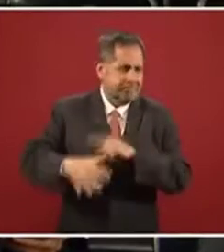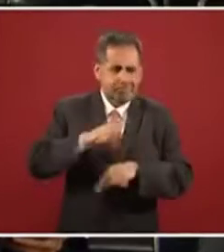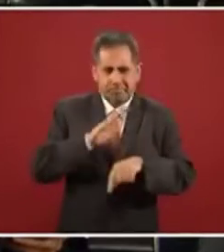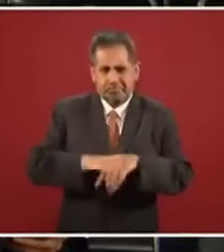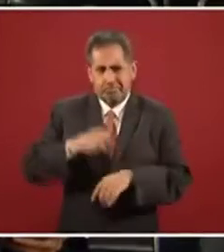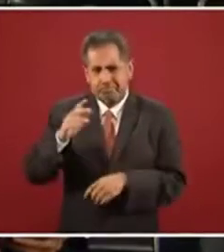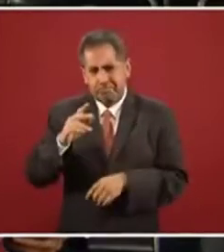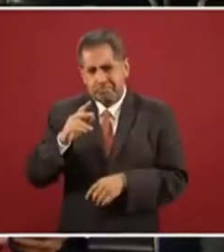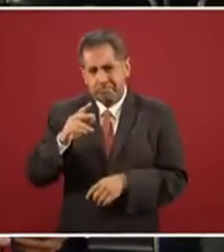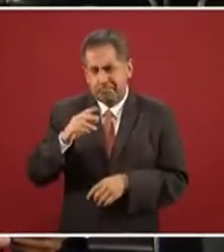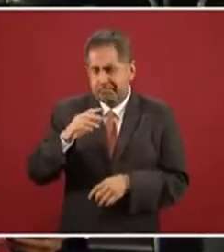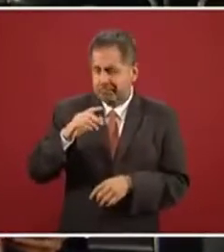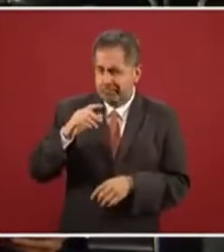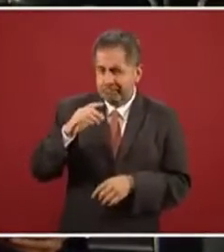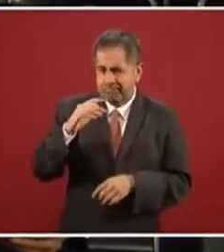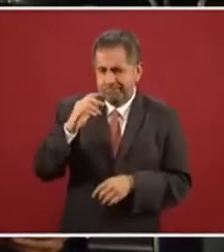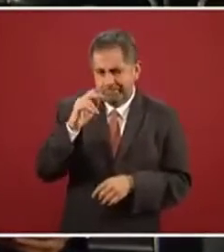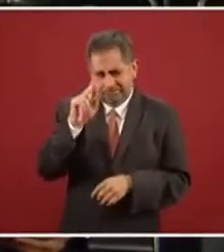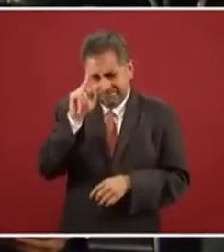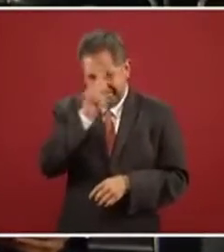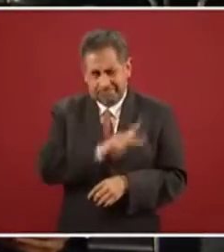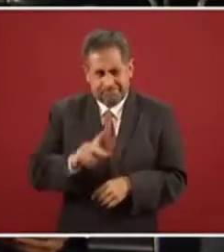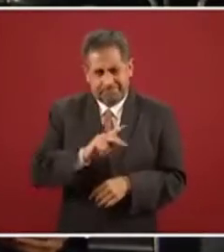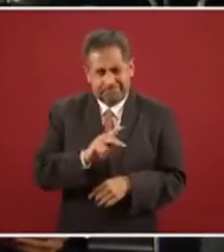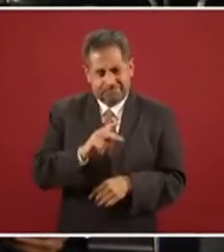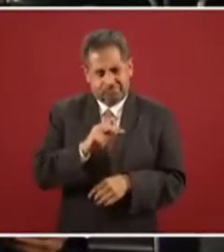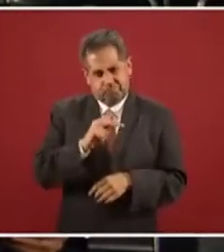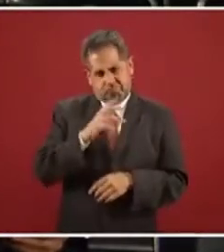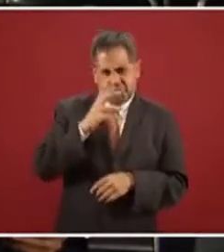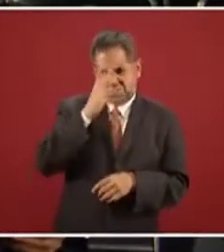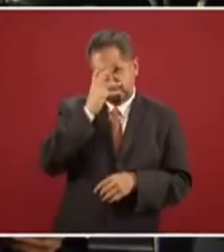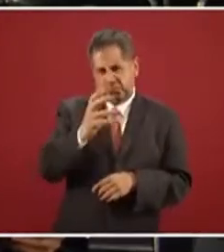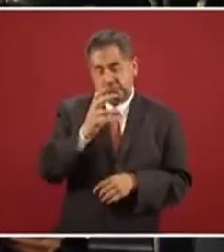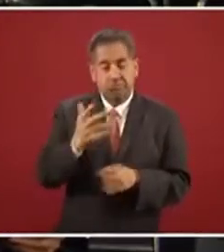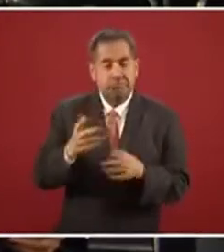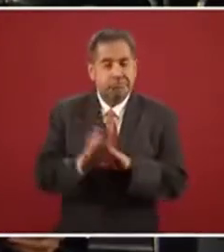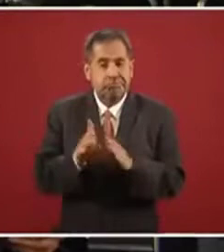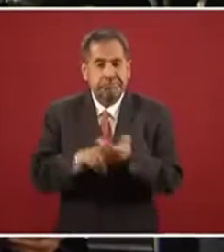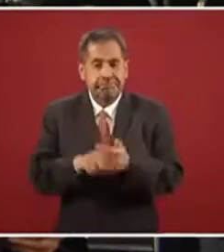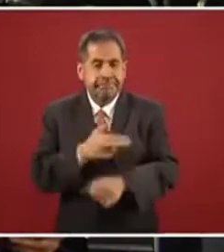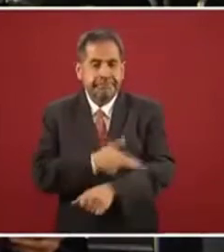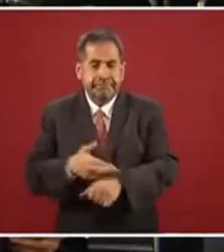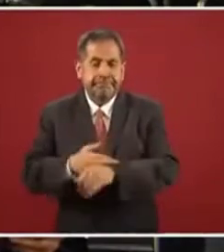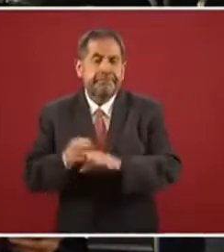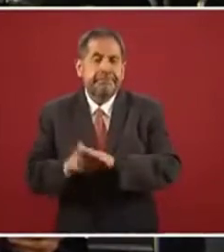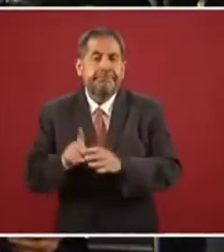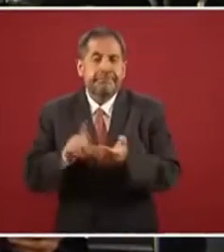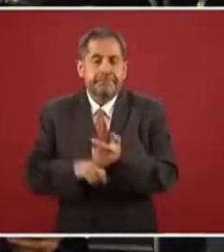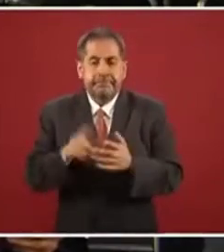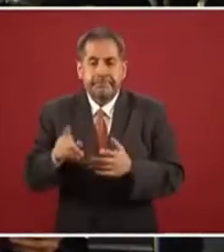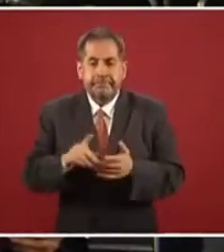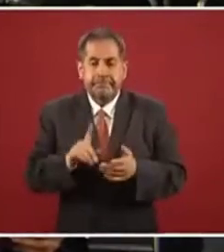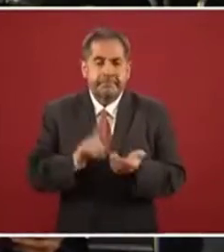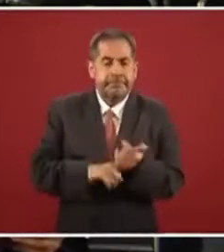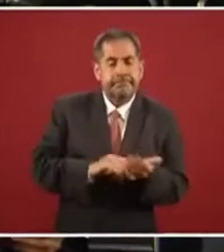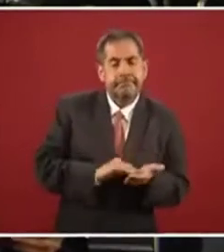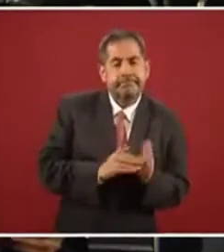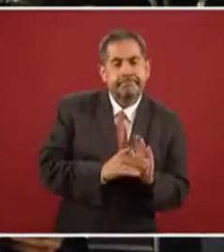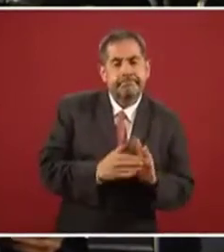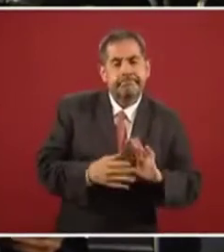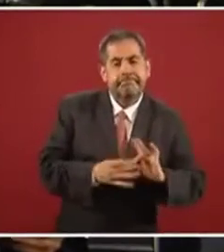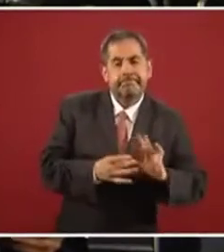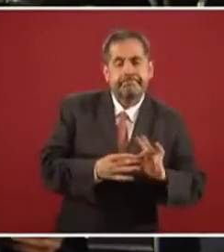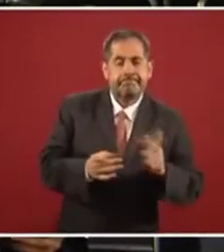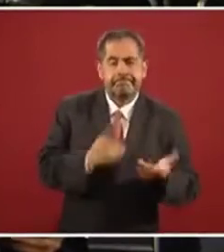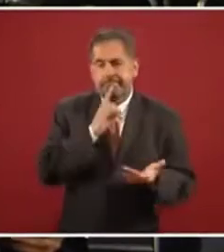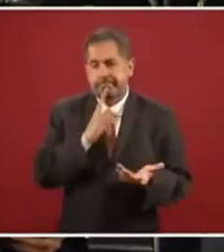es mucho más hostil para los migrantes ahora y que está implicando procesos, vamos a decirlo así, de clandestinización. En